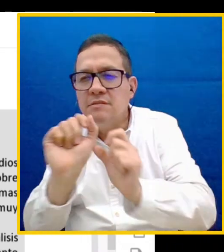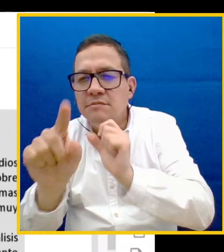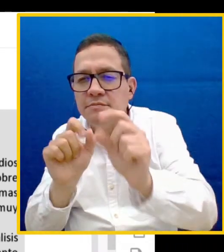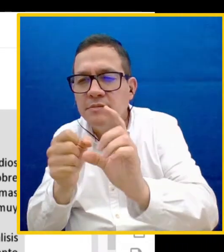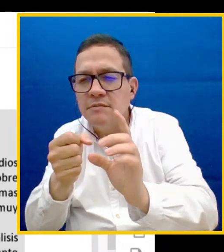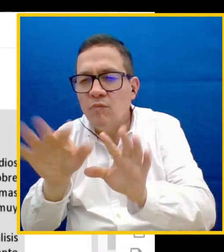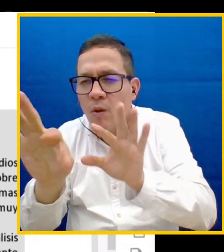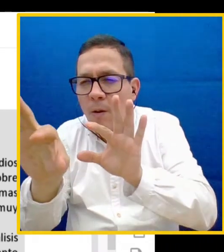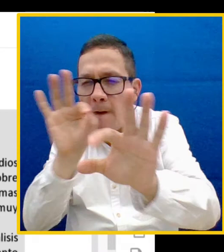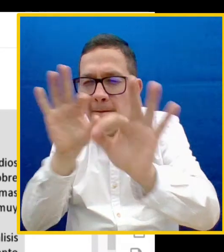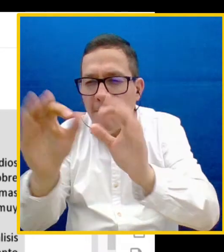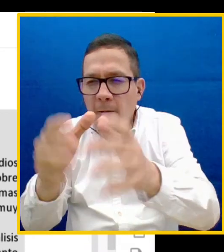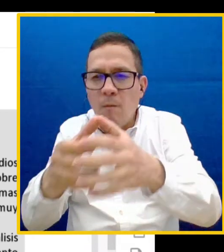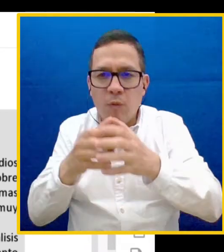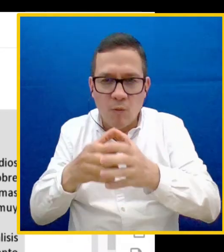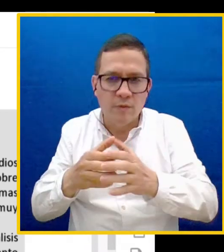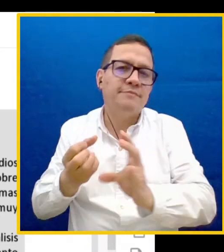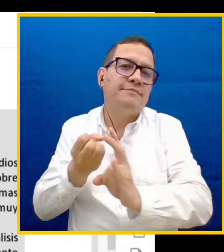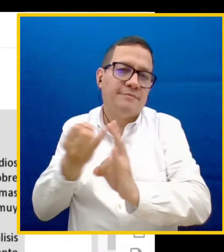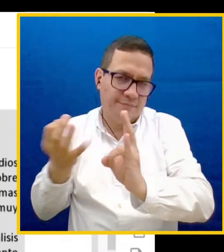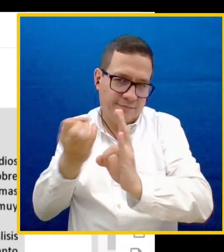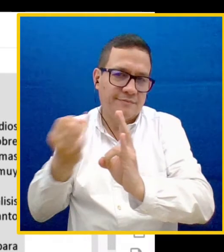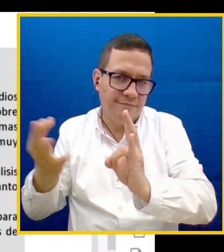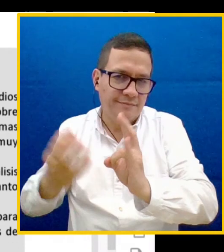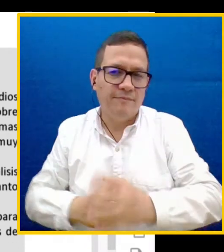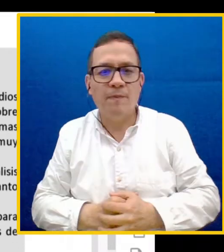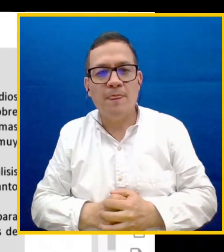por muestreo, cuantitativos.